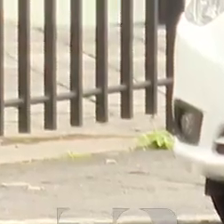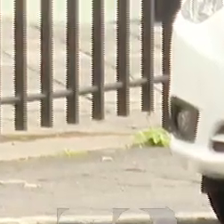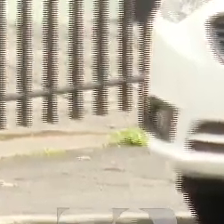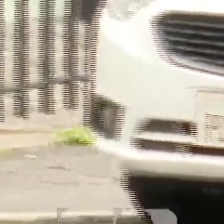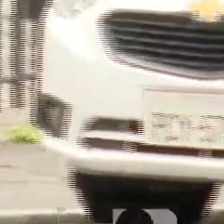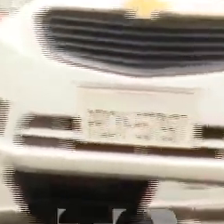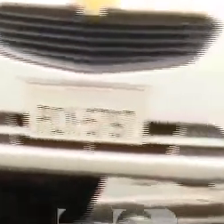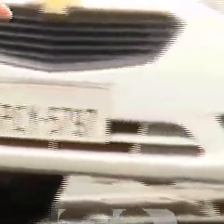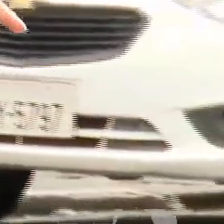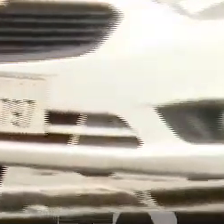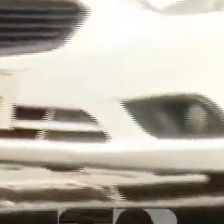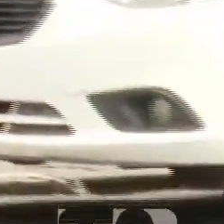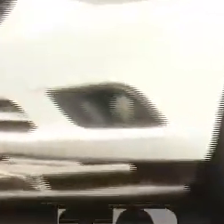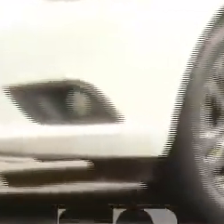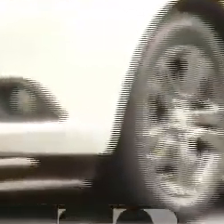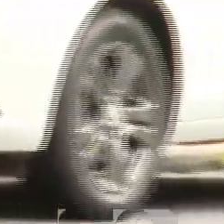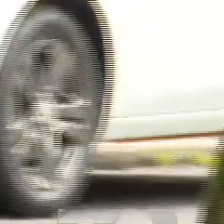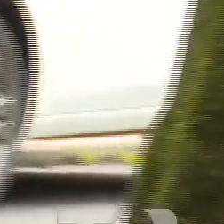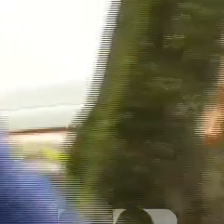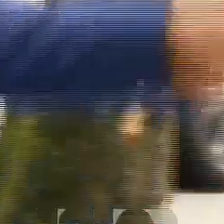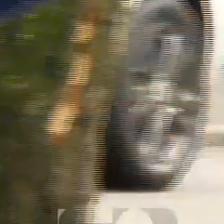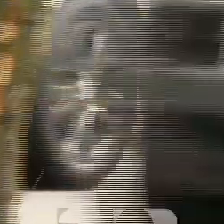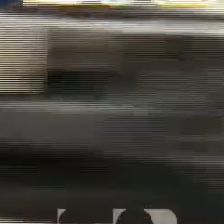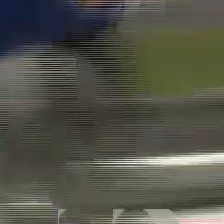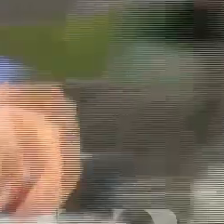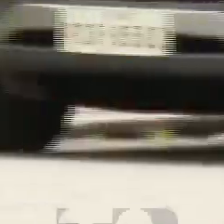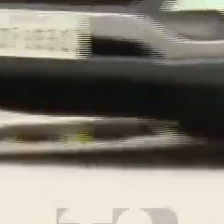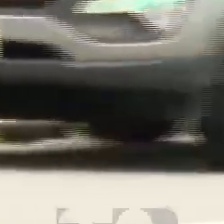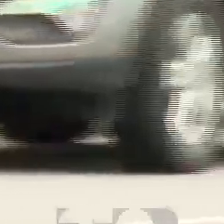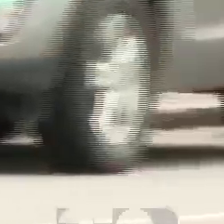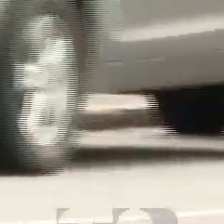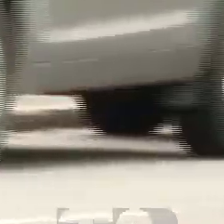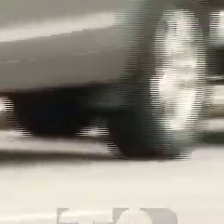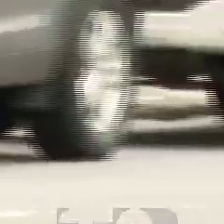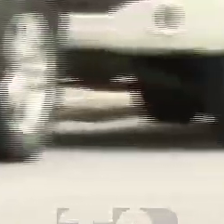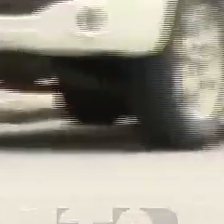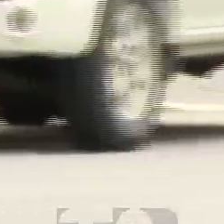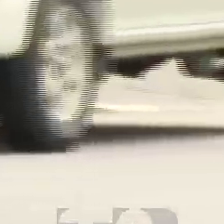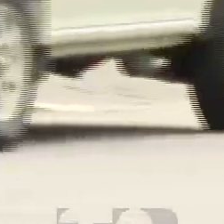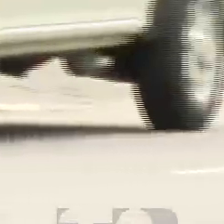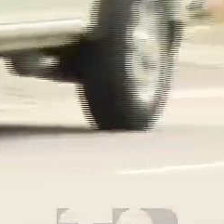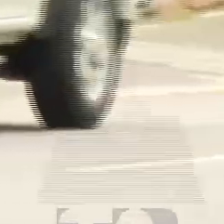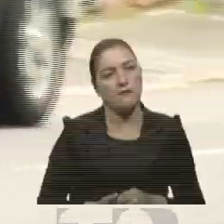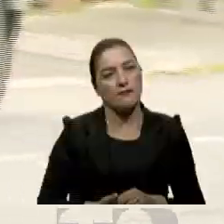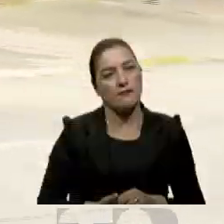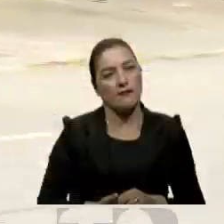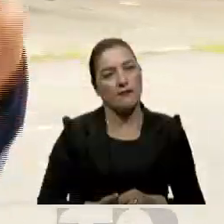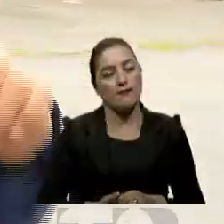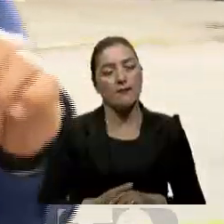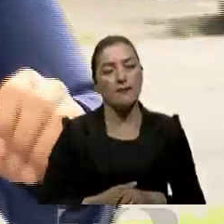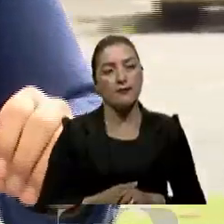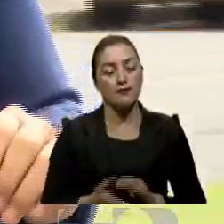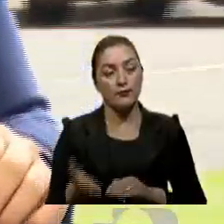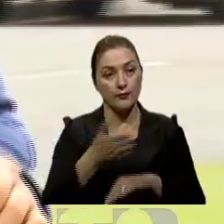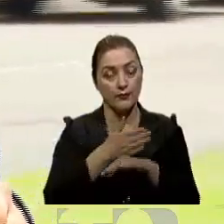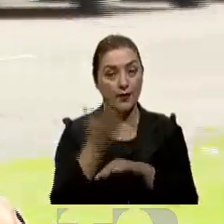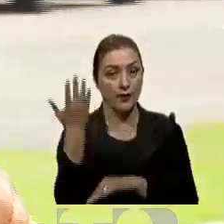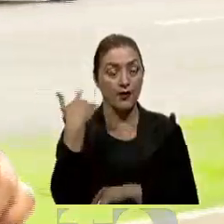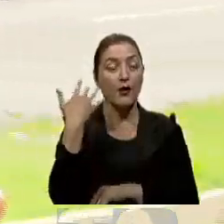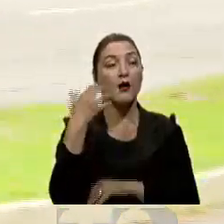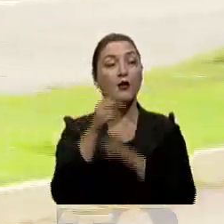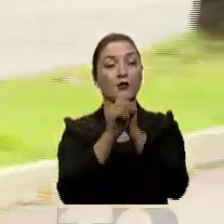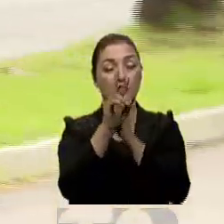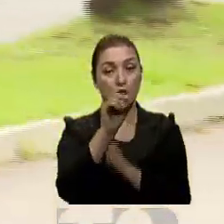Y esta historia inicia aquí, en este preciso lugar donde funcionaban las instalaciones de Teleamazonas, el 2 de agosto